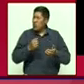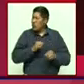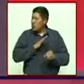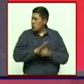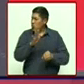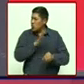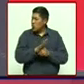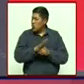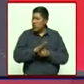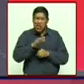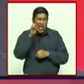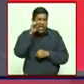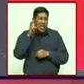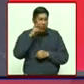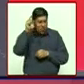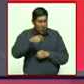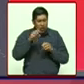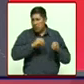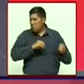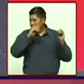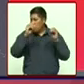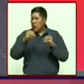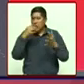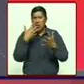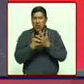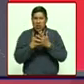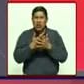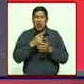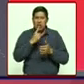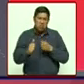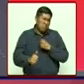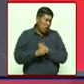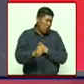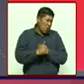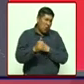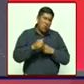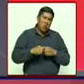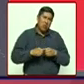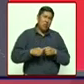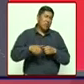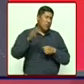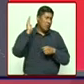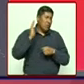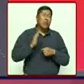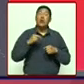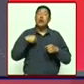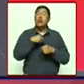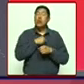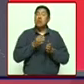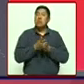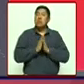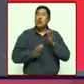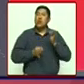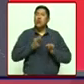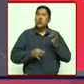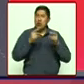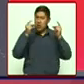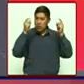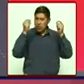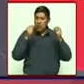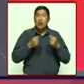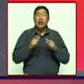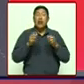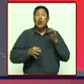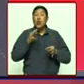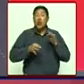este sujeto esté preso porque es un peligro para nuestra sociedad. Exigimos que la justicia actúe de manera imparcial y se libere de la